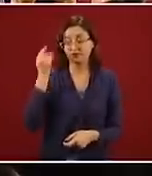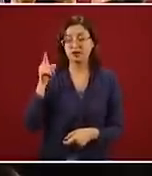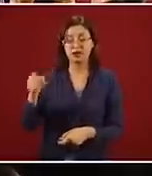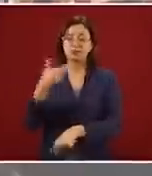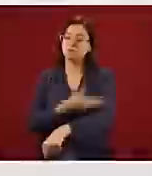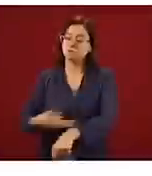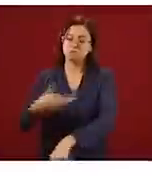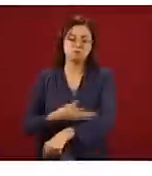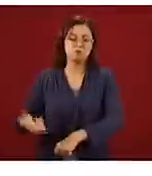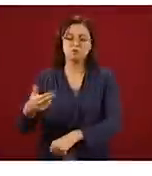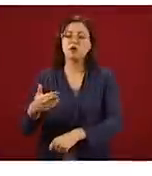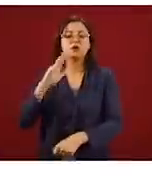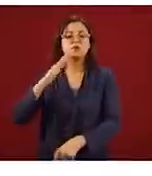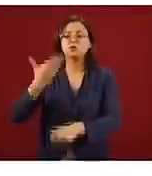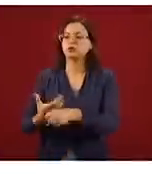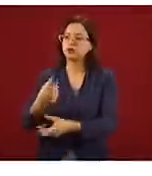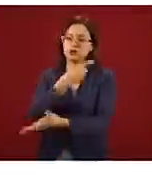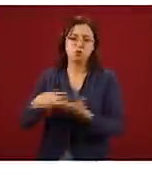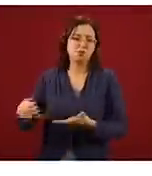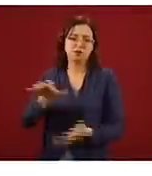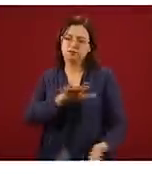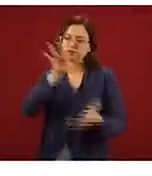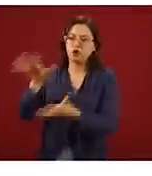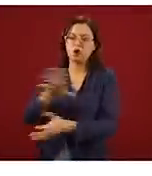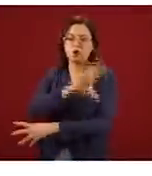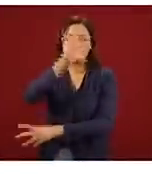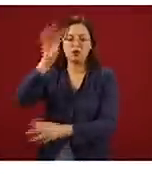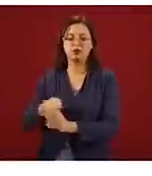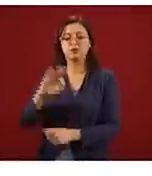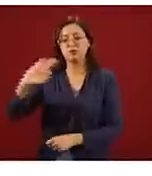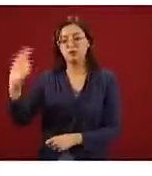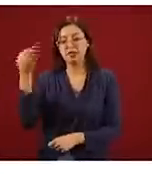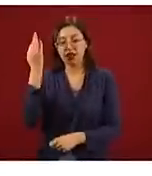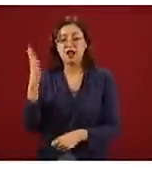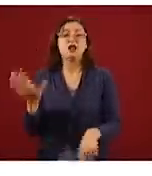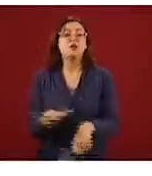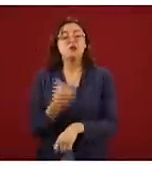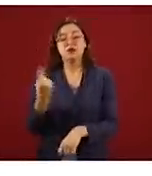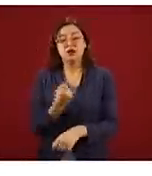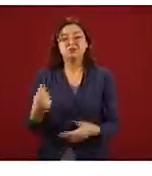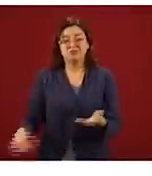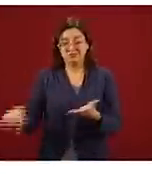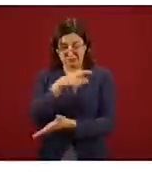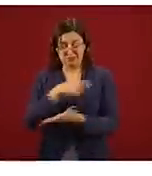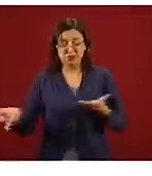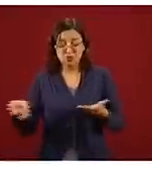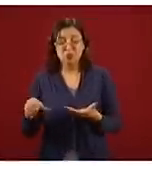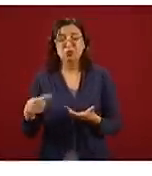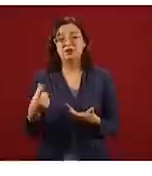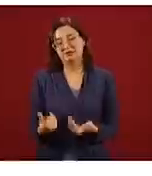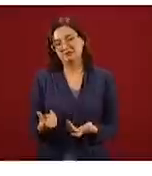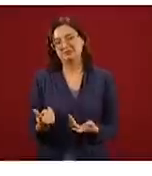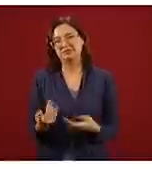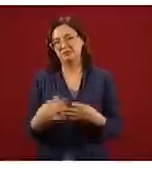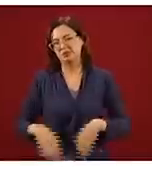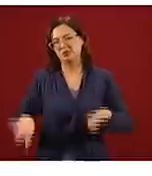las compras consolidadas. Como hemos dicho, las compras consolidadas son extremadamente importantes porque nos permiten